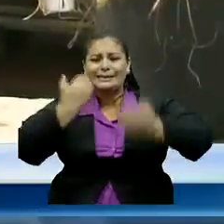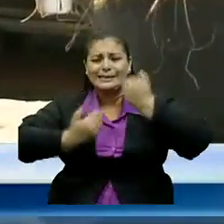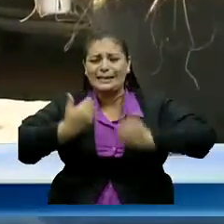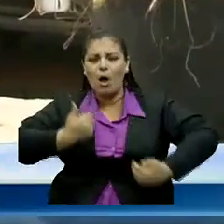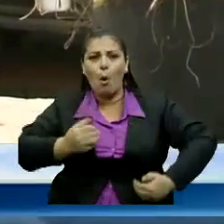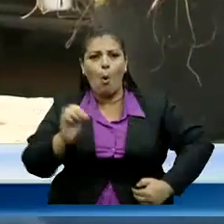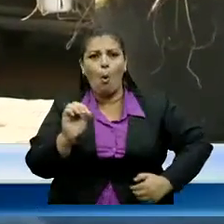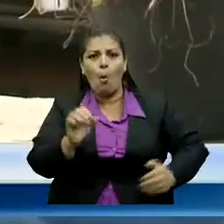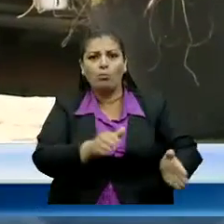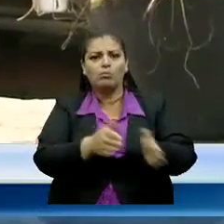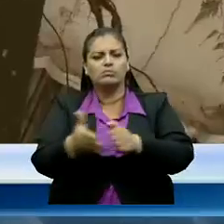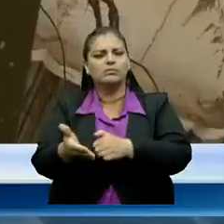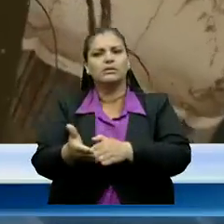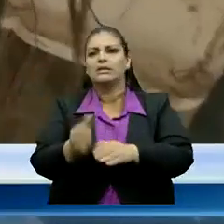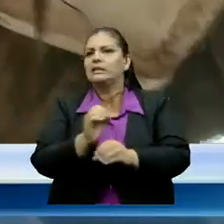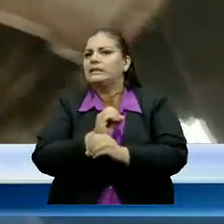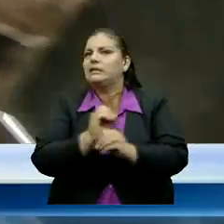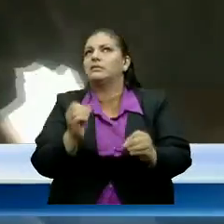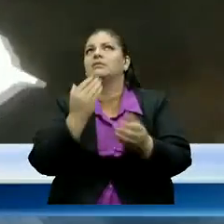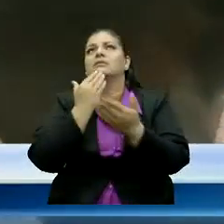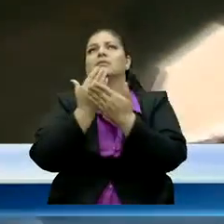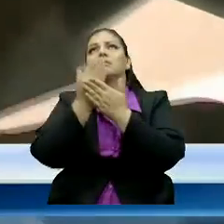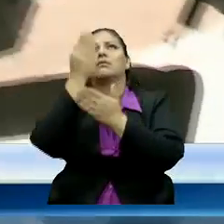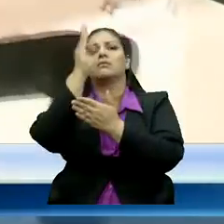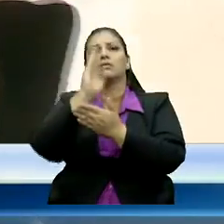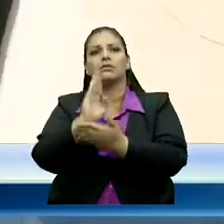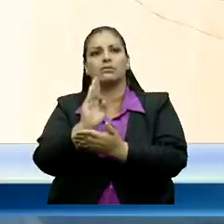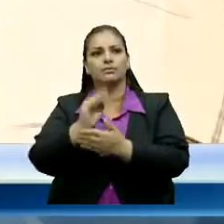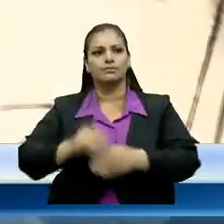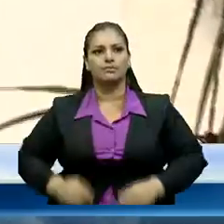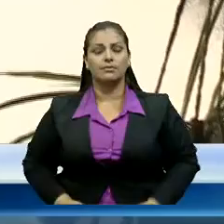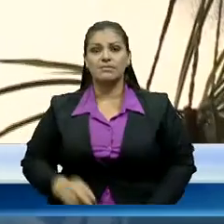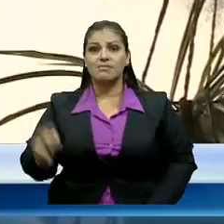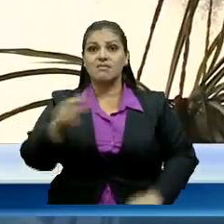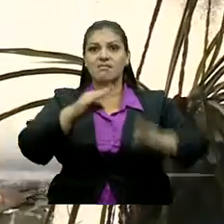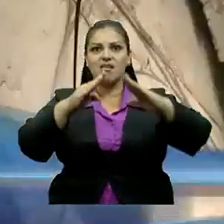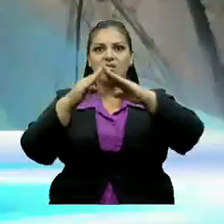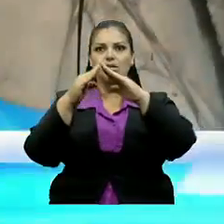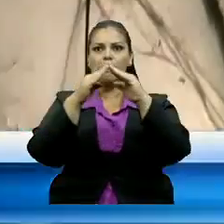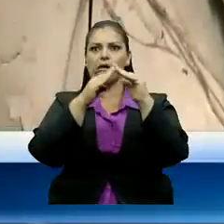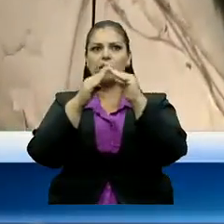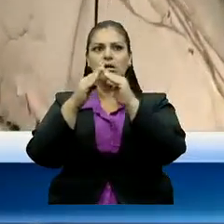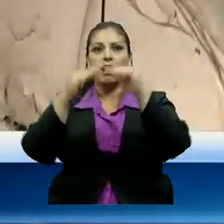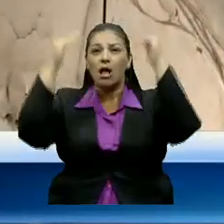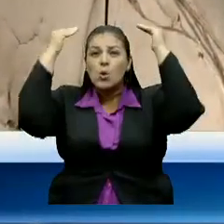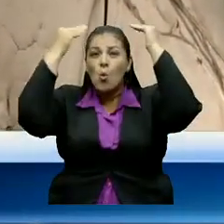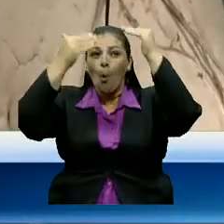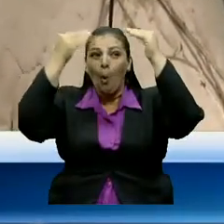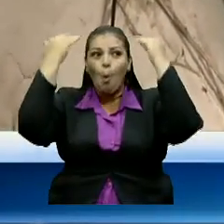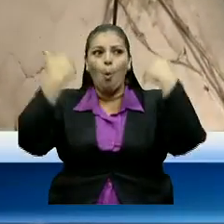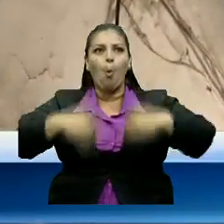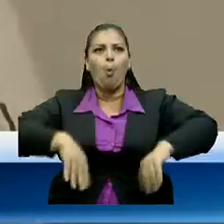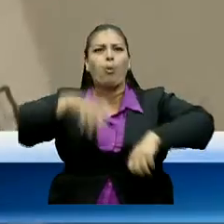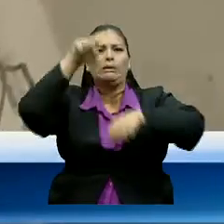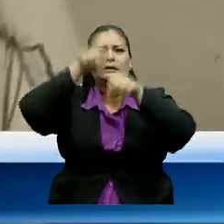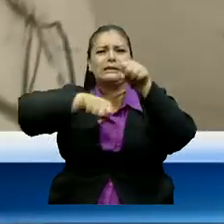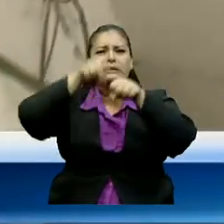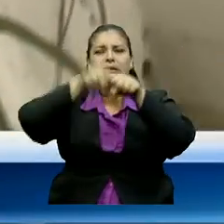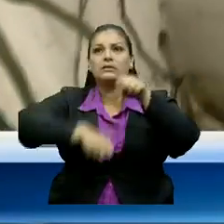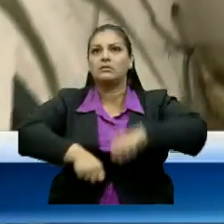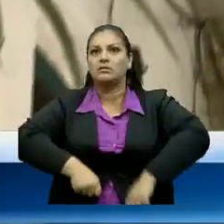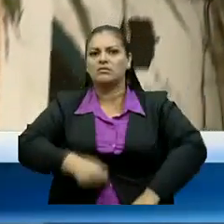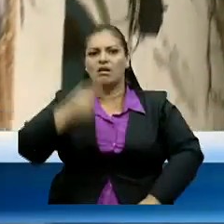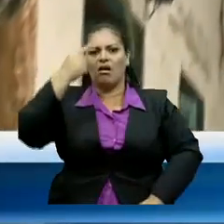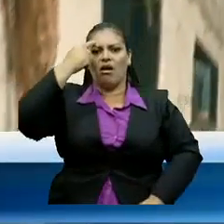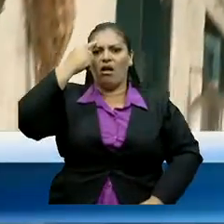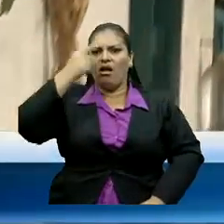es un milagro grande. El techo está por colapsar, según los expertos, una lluvia más y este terminaría por caerse. Así también el tumbado